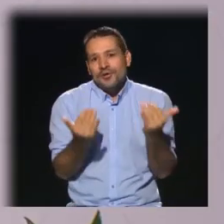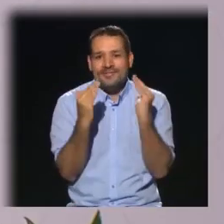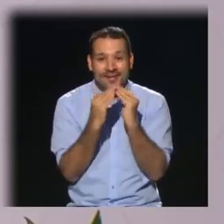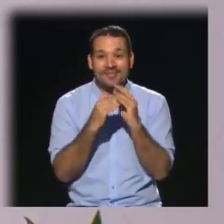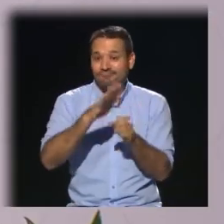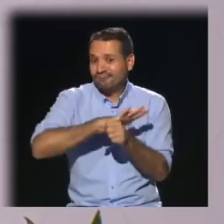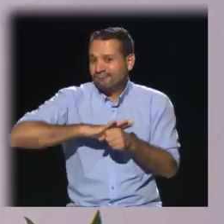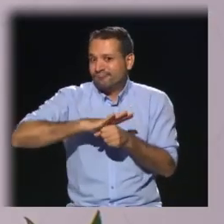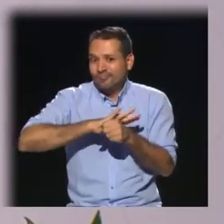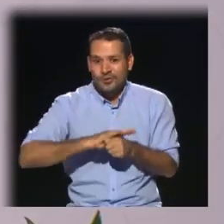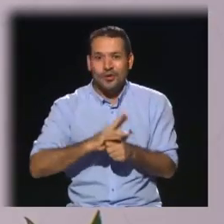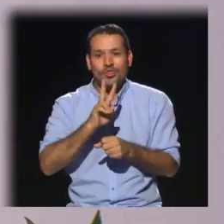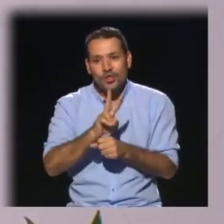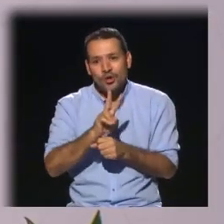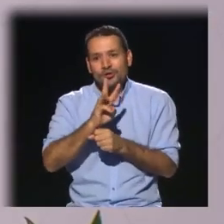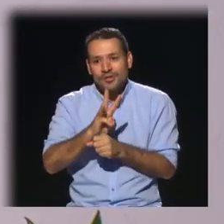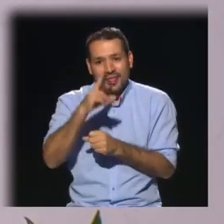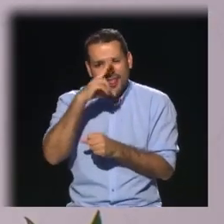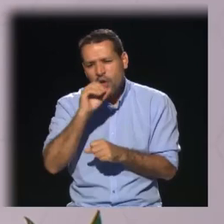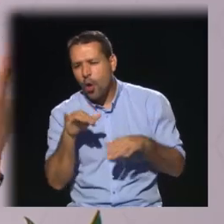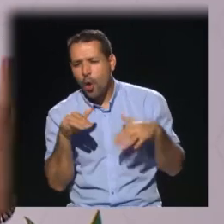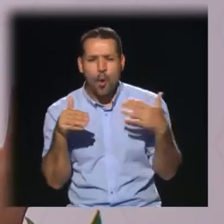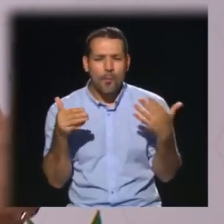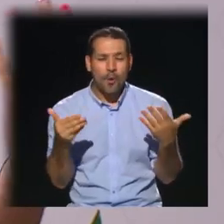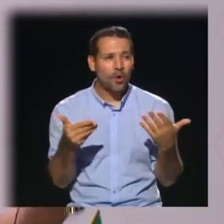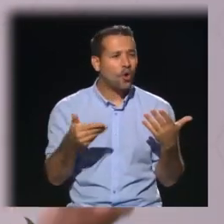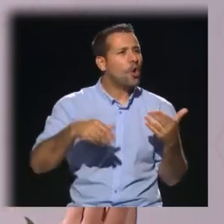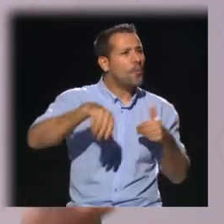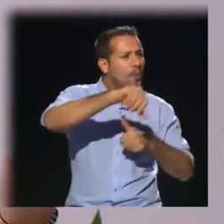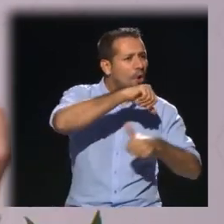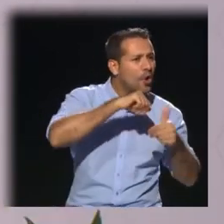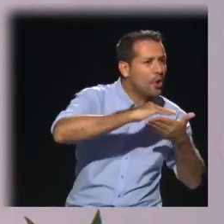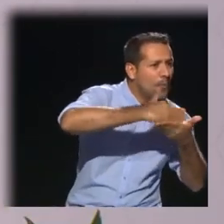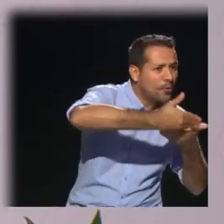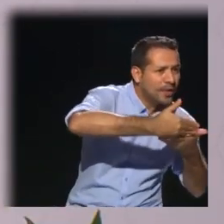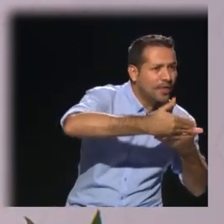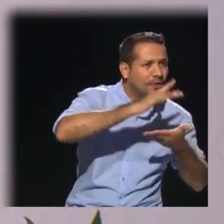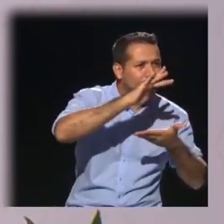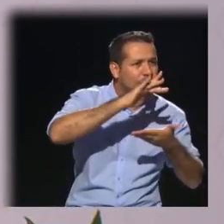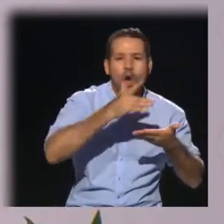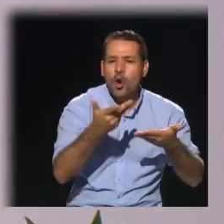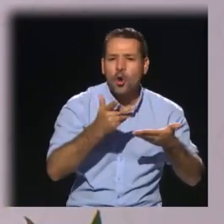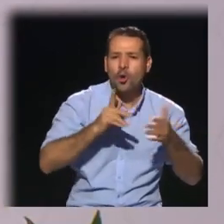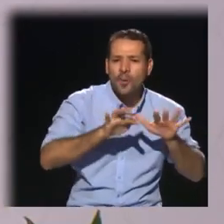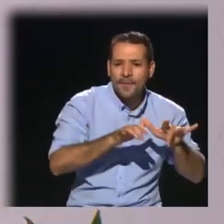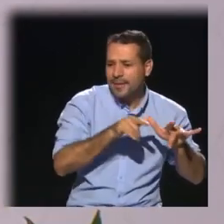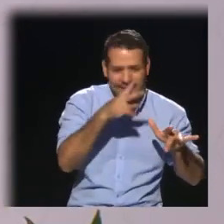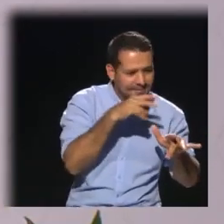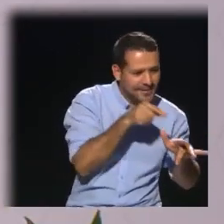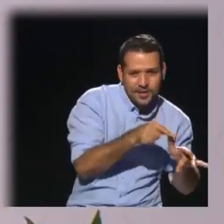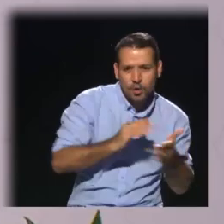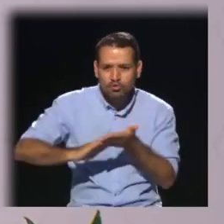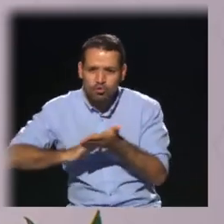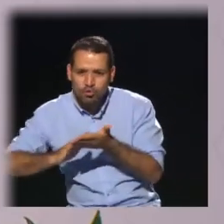tema con mis hijos, o tengo dos hijos, tres hijos, cómo me turno, digamos así, el computador, pero también cómo mientras este hijo va desarrollando la